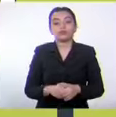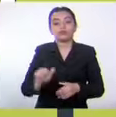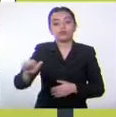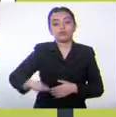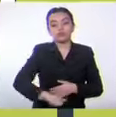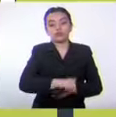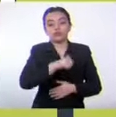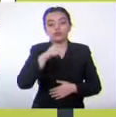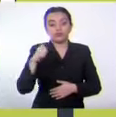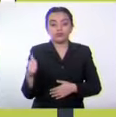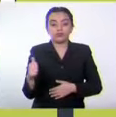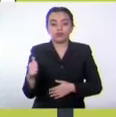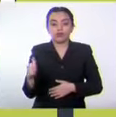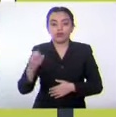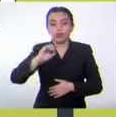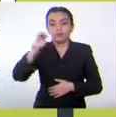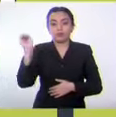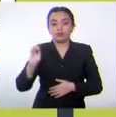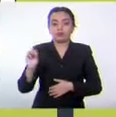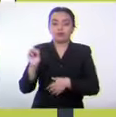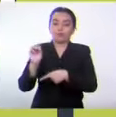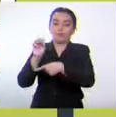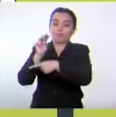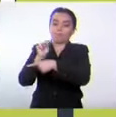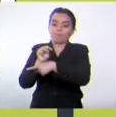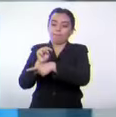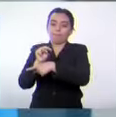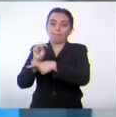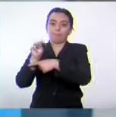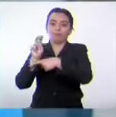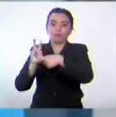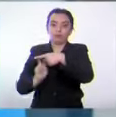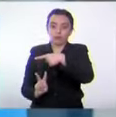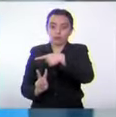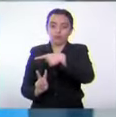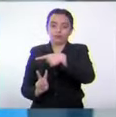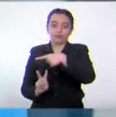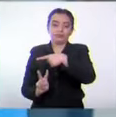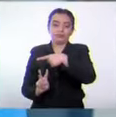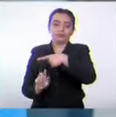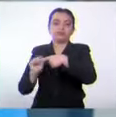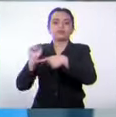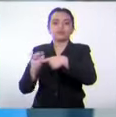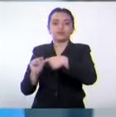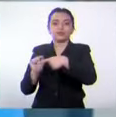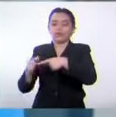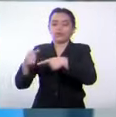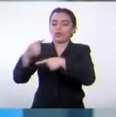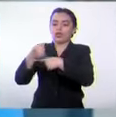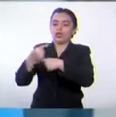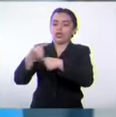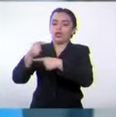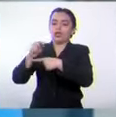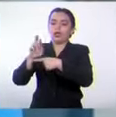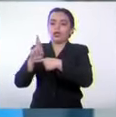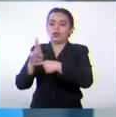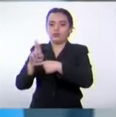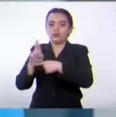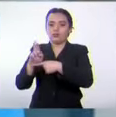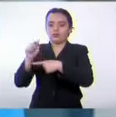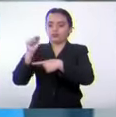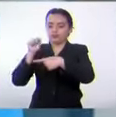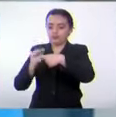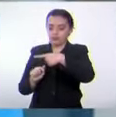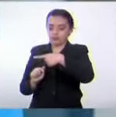porcentaje en masa sobre volumen, que nos dice la cantidad en gramos que hay en 100